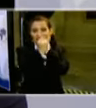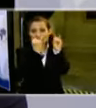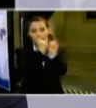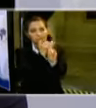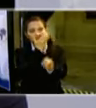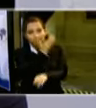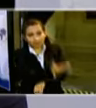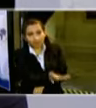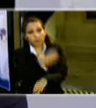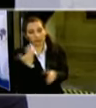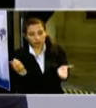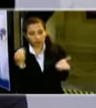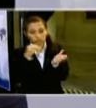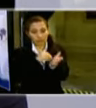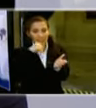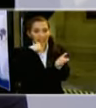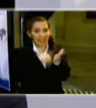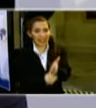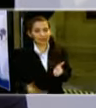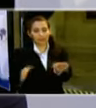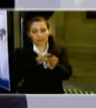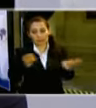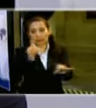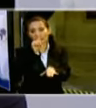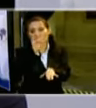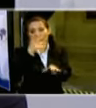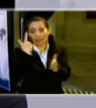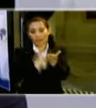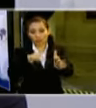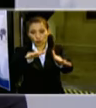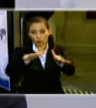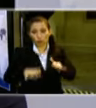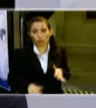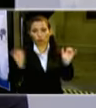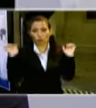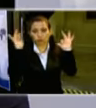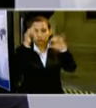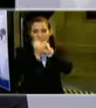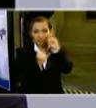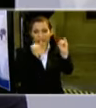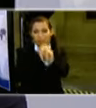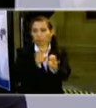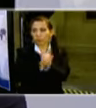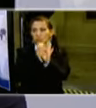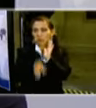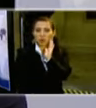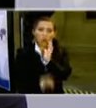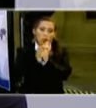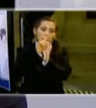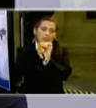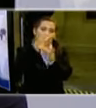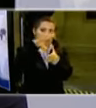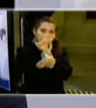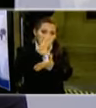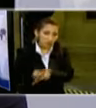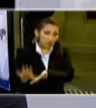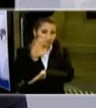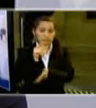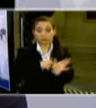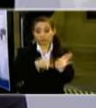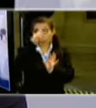internacional que se incluyeran cartas democráticas en foros internacionales. Como ejemplo tenemos la Cumbre de las Américas.